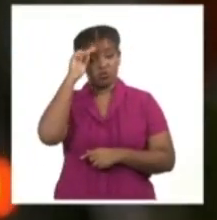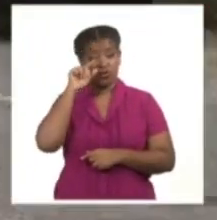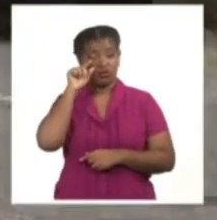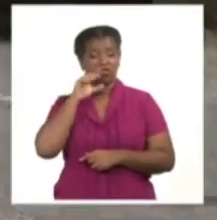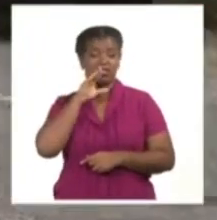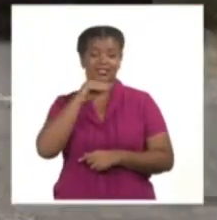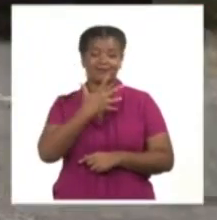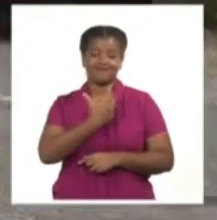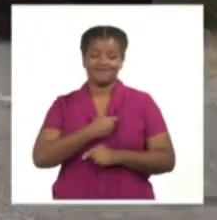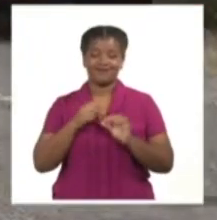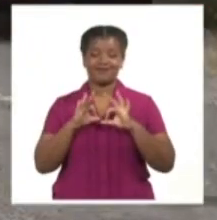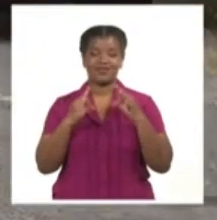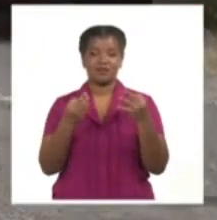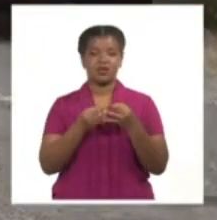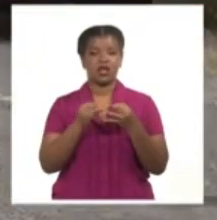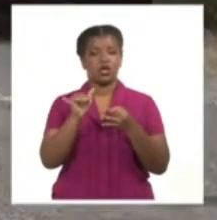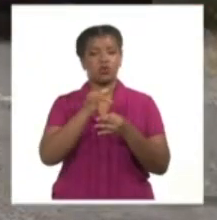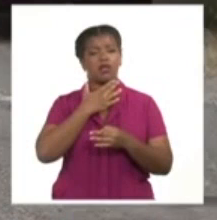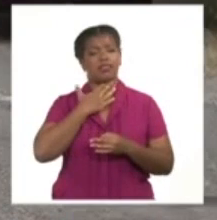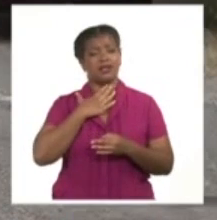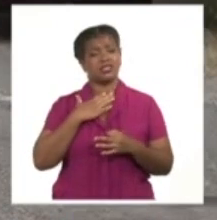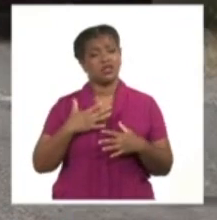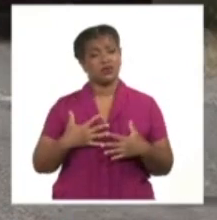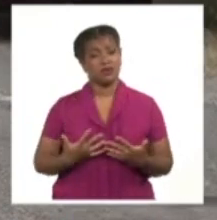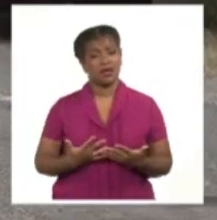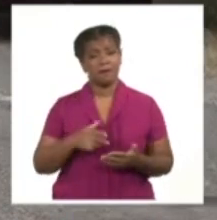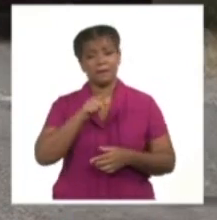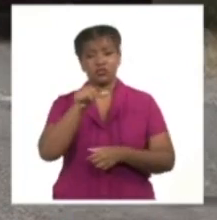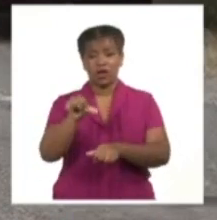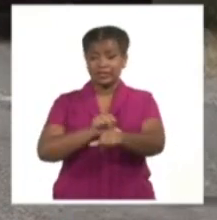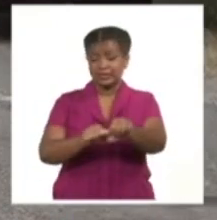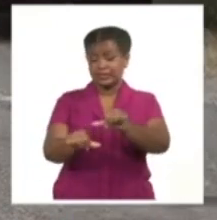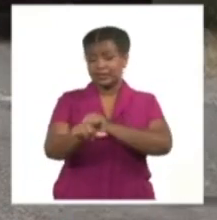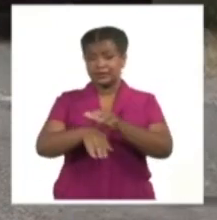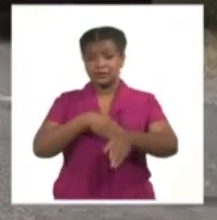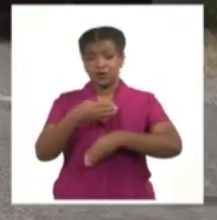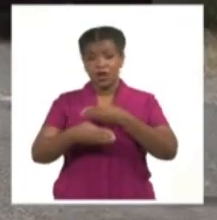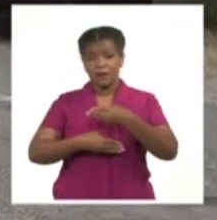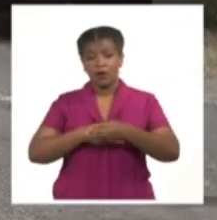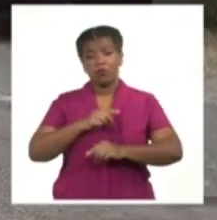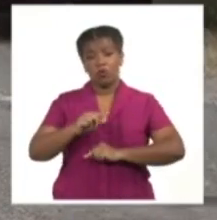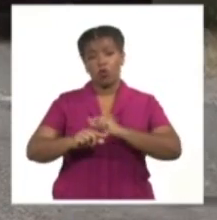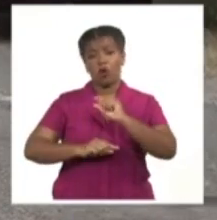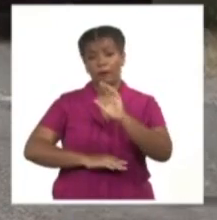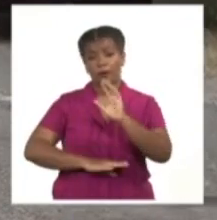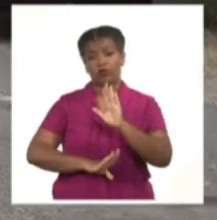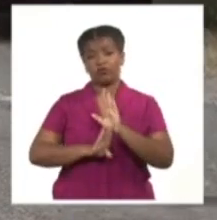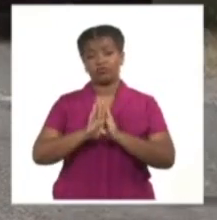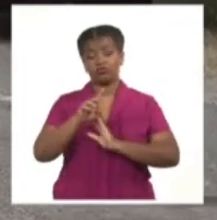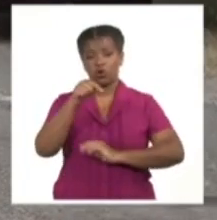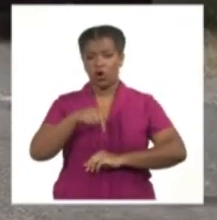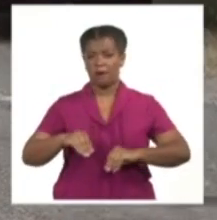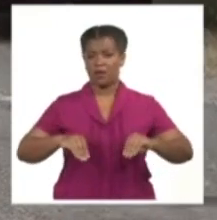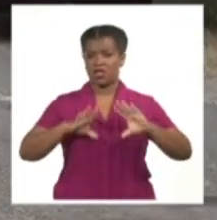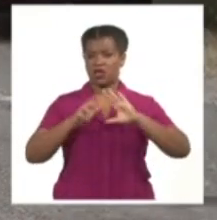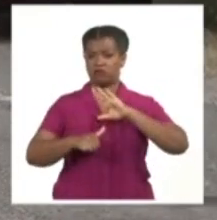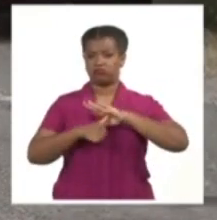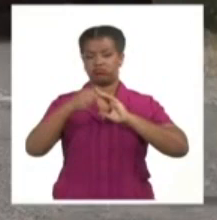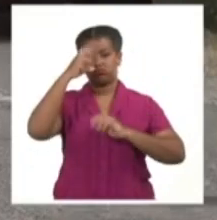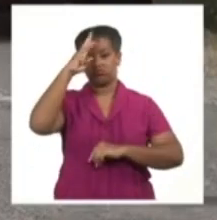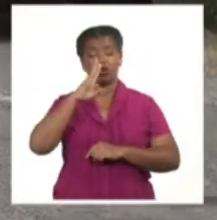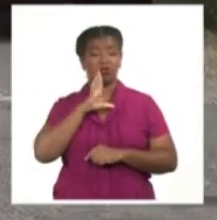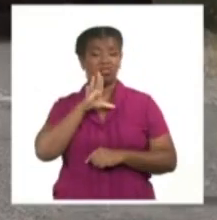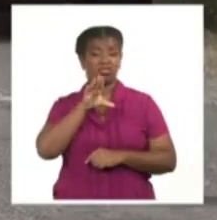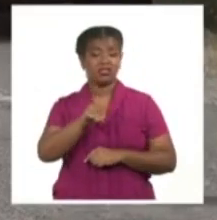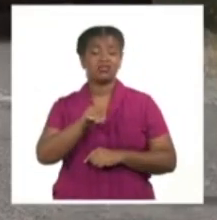las víctimas y deseó pronta recuperación a los heridos. Esta mañana, el presidente de México, Andrés Manuel López Obrador,